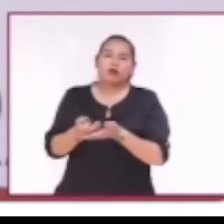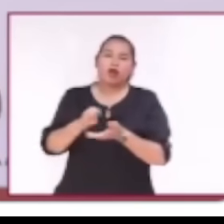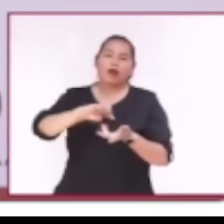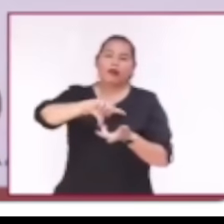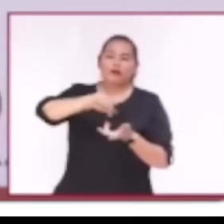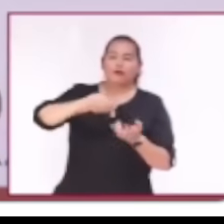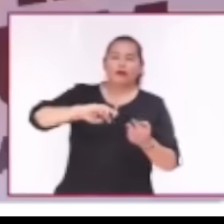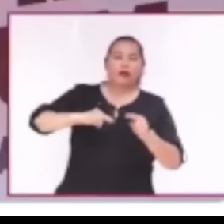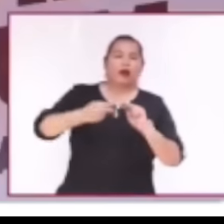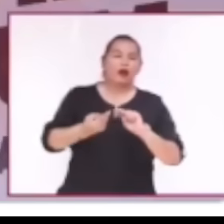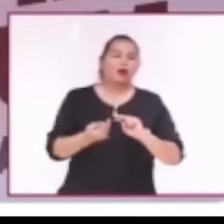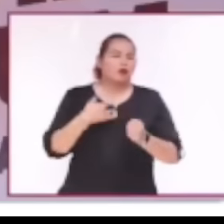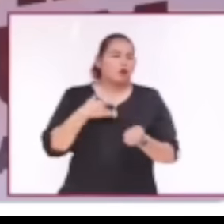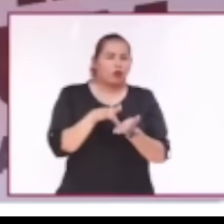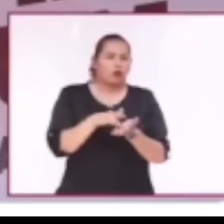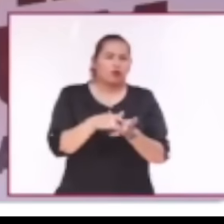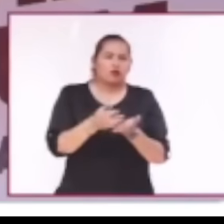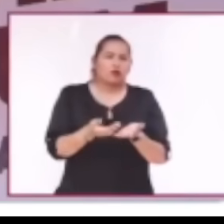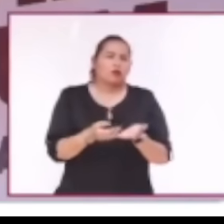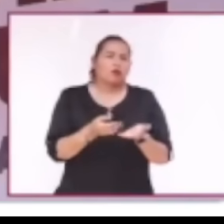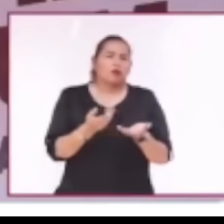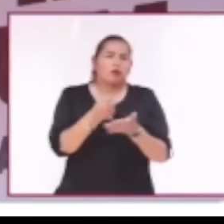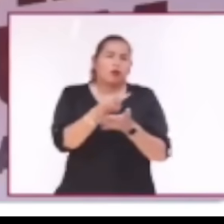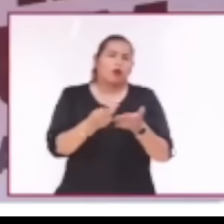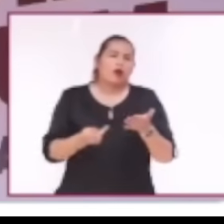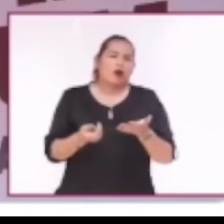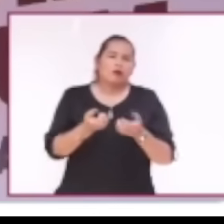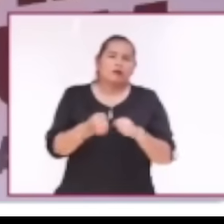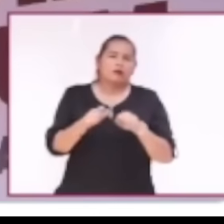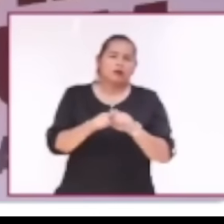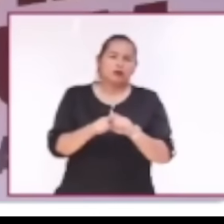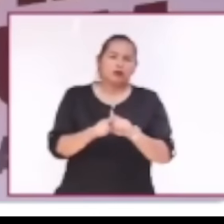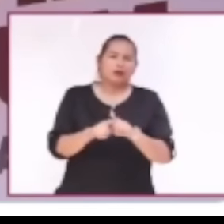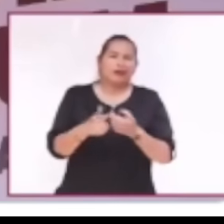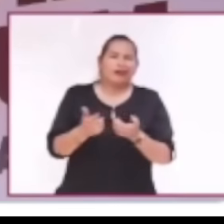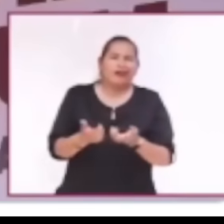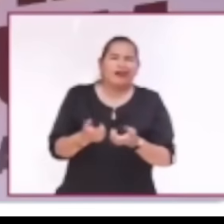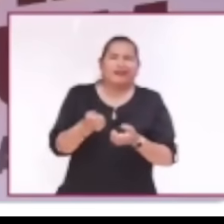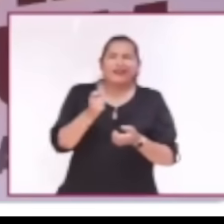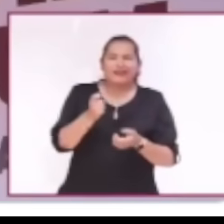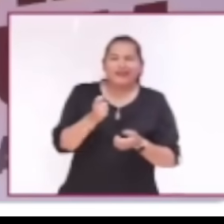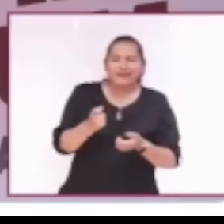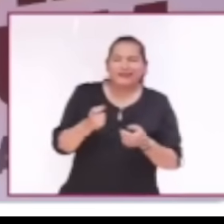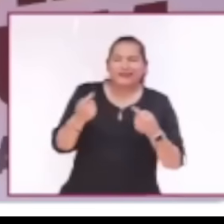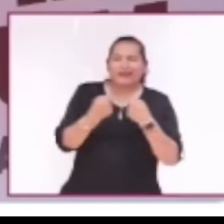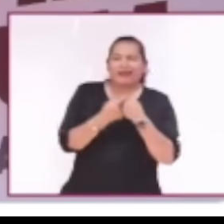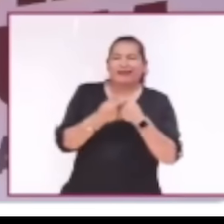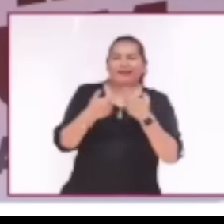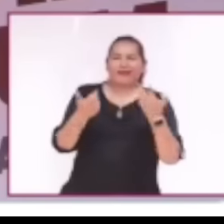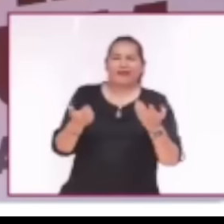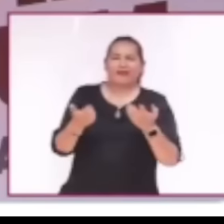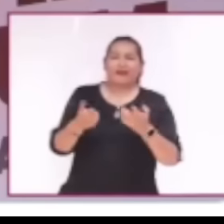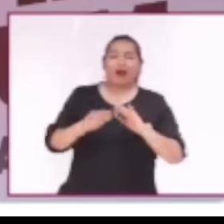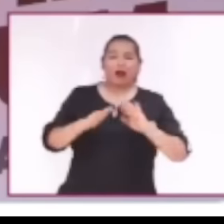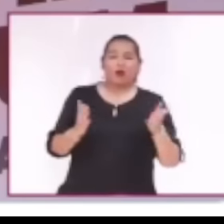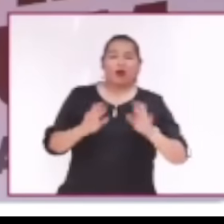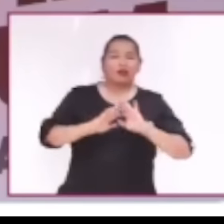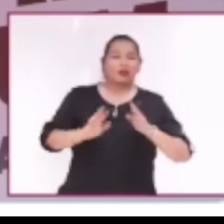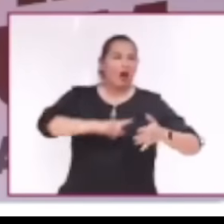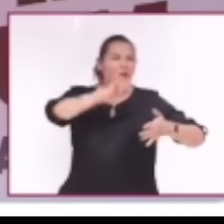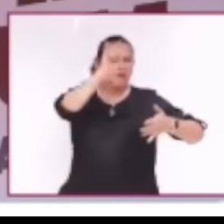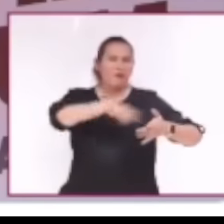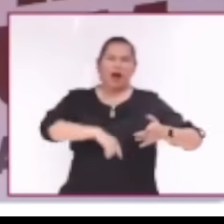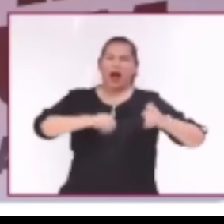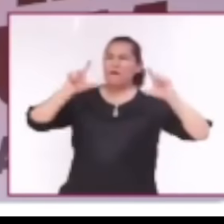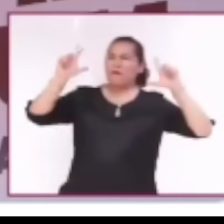los programas sociales verdad que no pues ahora ya están tan desesperados que hicieron unos cartelones unos espectaculares que